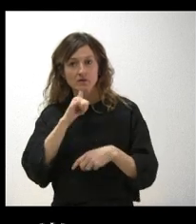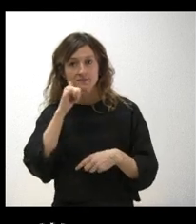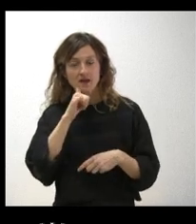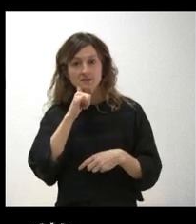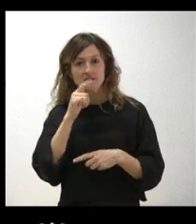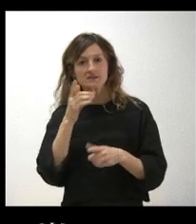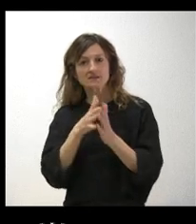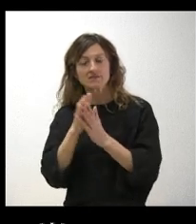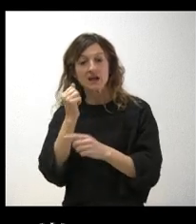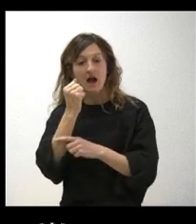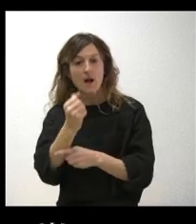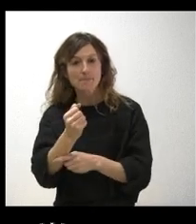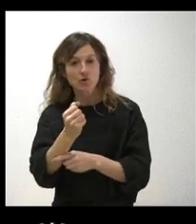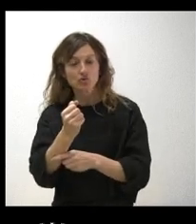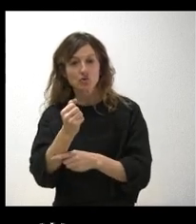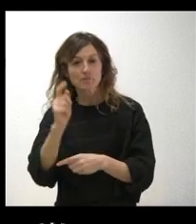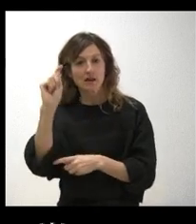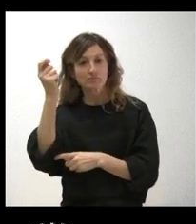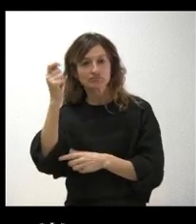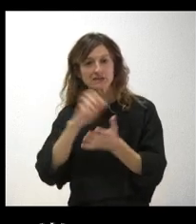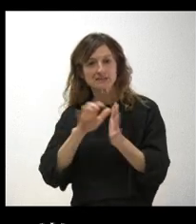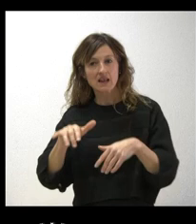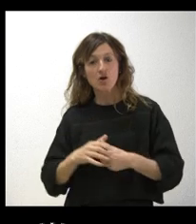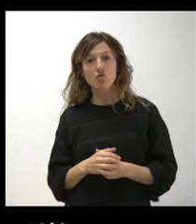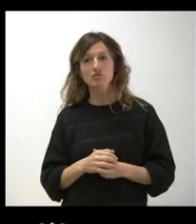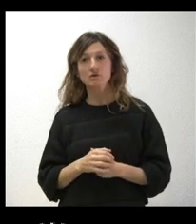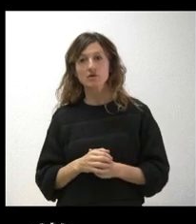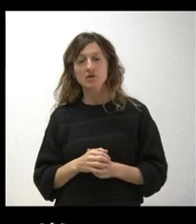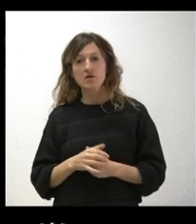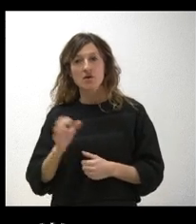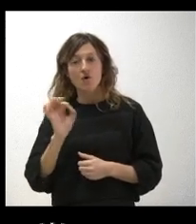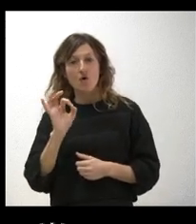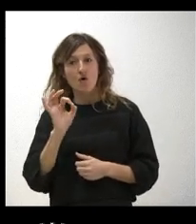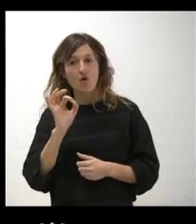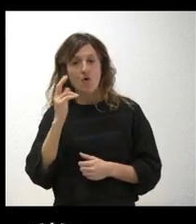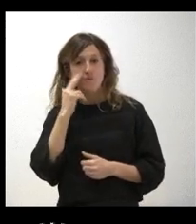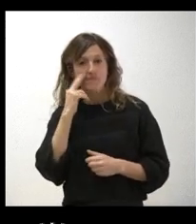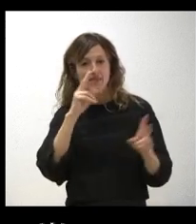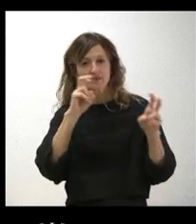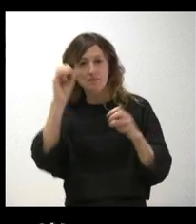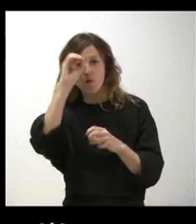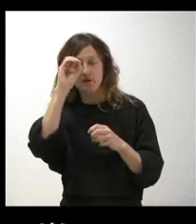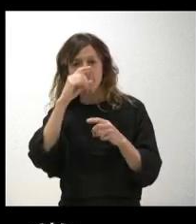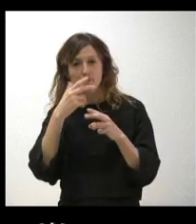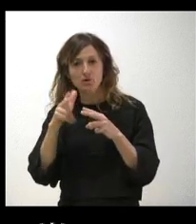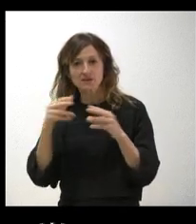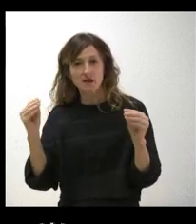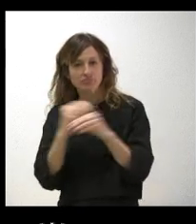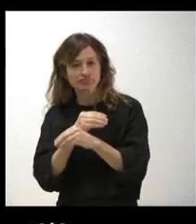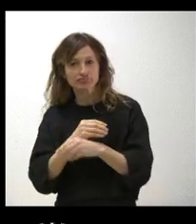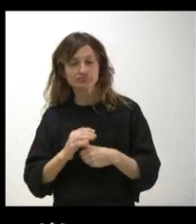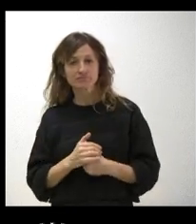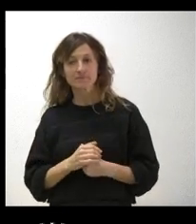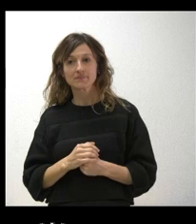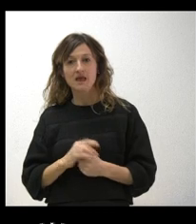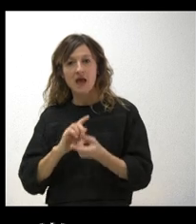apoyo para lograr reivindicaciones para Castilla León o temen que por cuestiones diferencias políticas pueda darse Incluso el caso contrario